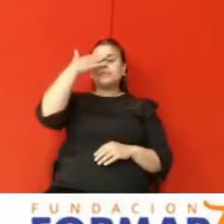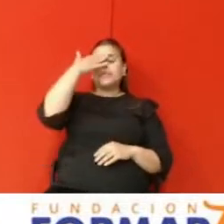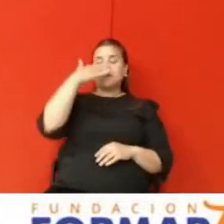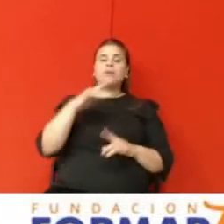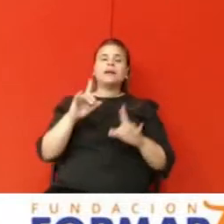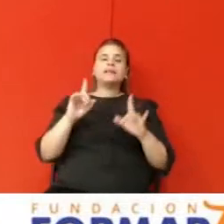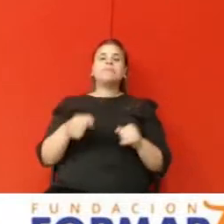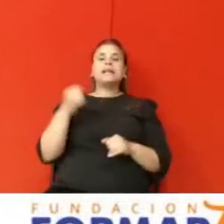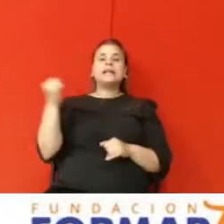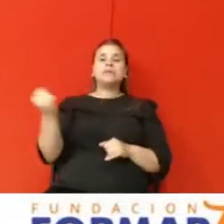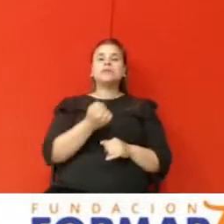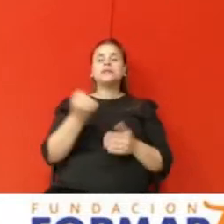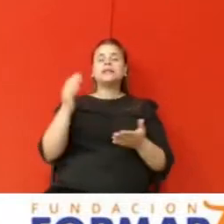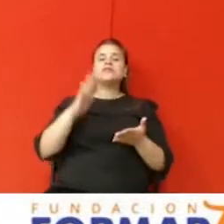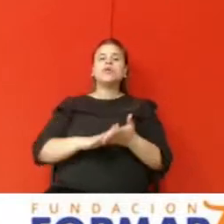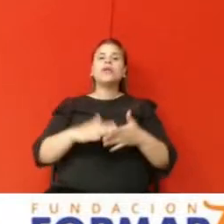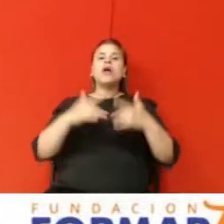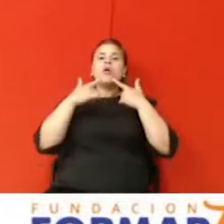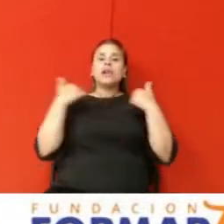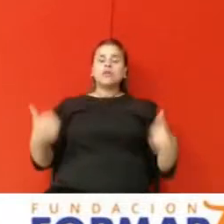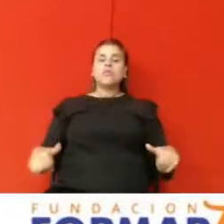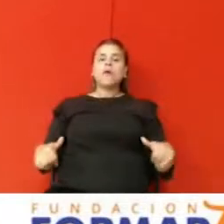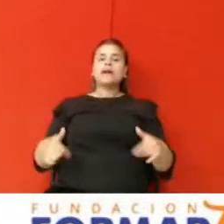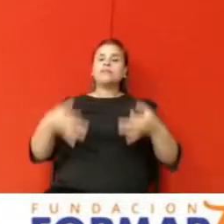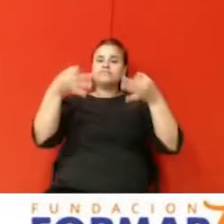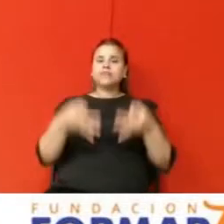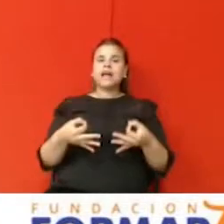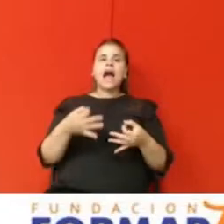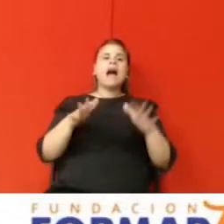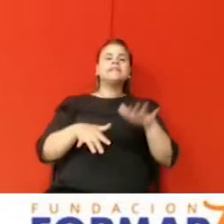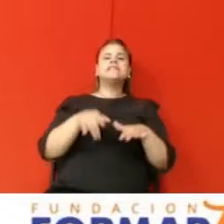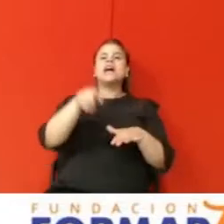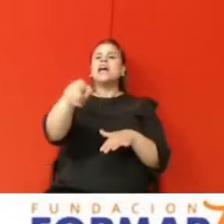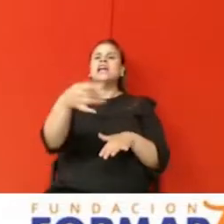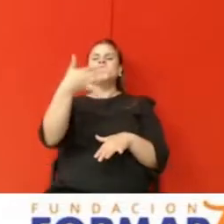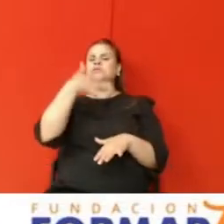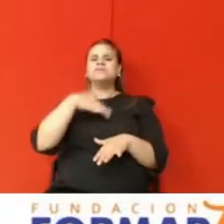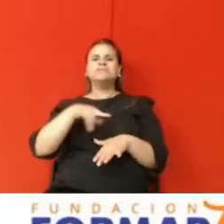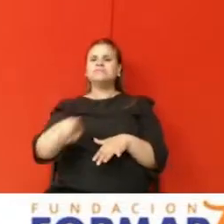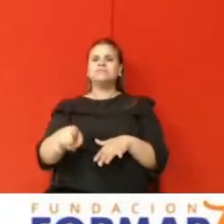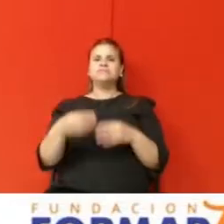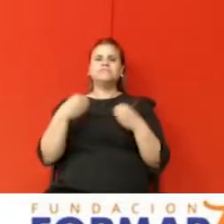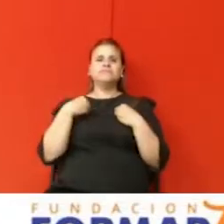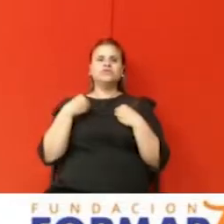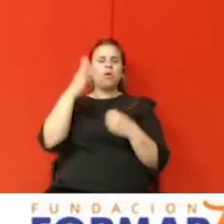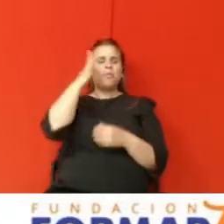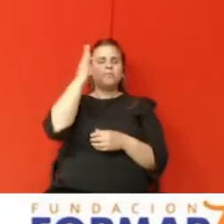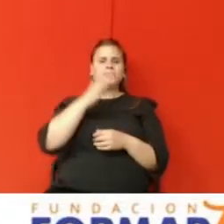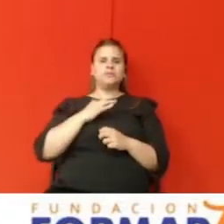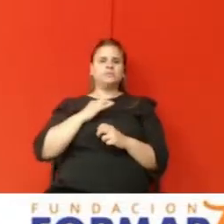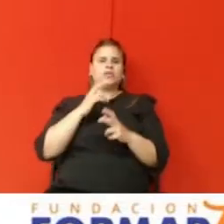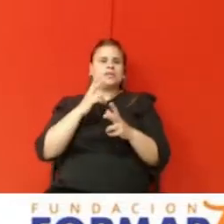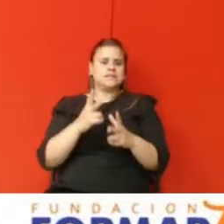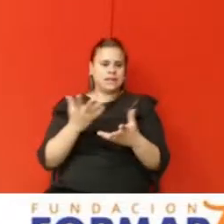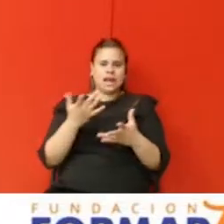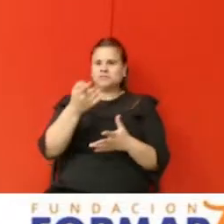de un lenguaje específico, que el otro no entiende lo que yo le quiero decir, más allá que la comunicación es compleja, todos sabemos que la comunicación